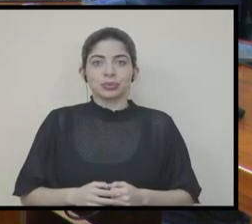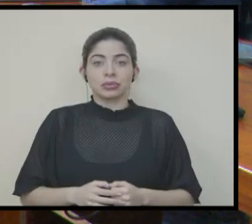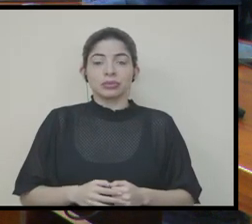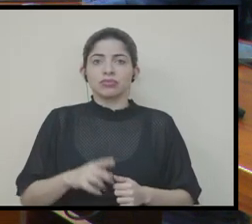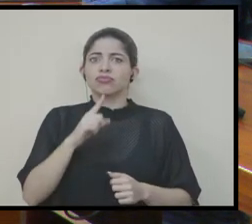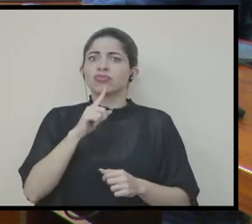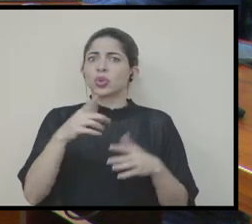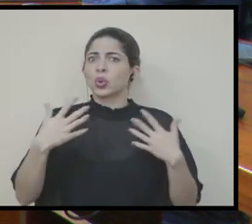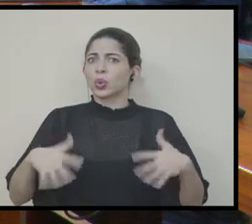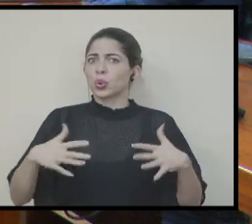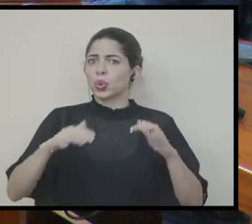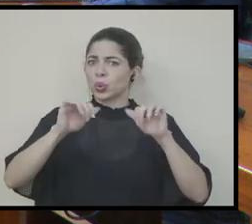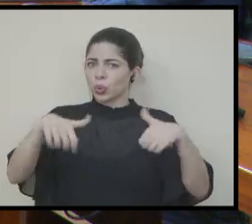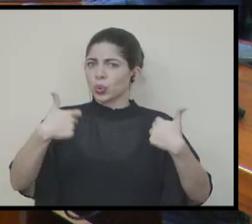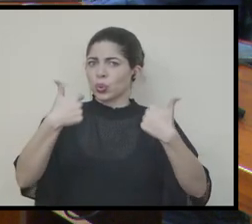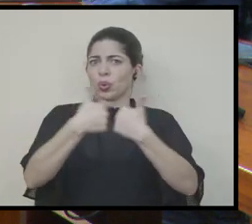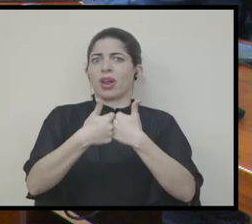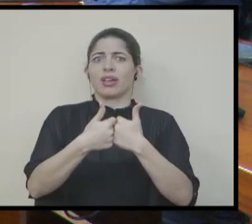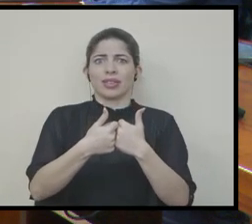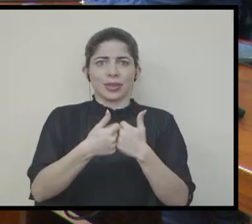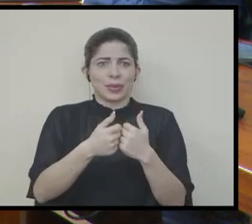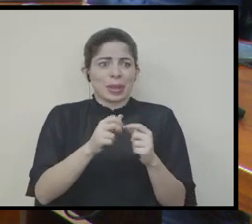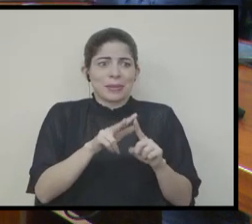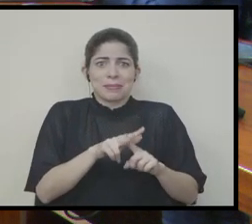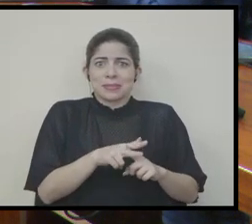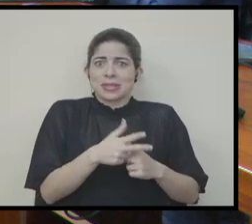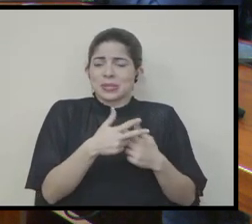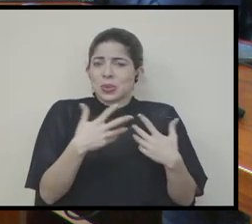Fue muy retador desde el principio porque